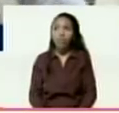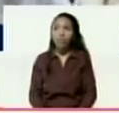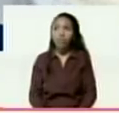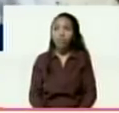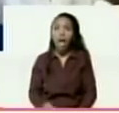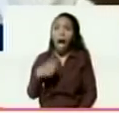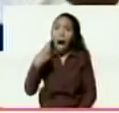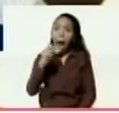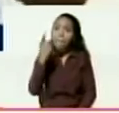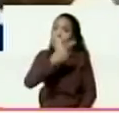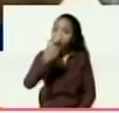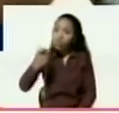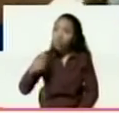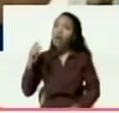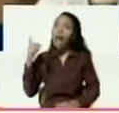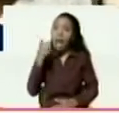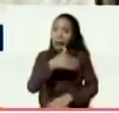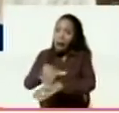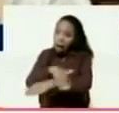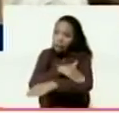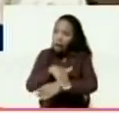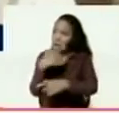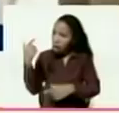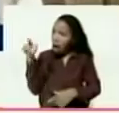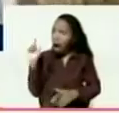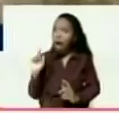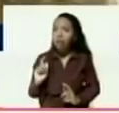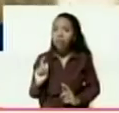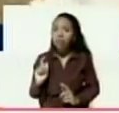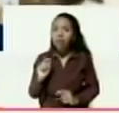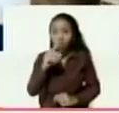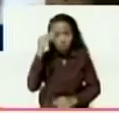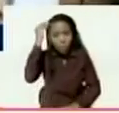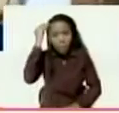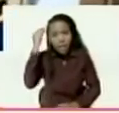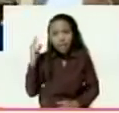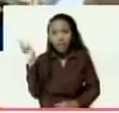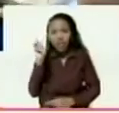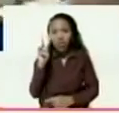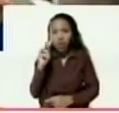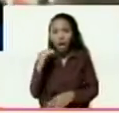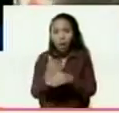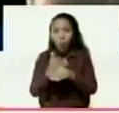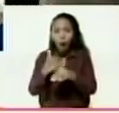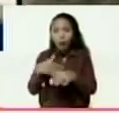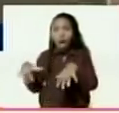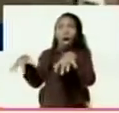Hay gente en la calle, me dijo uno de ellos. Y yo le digo: ¿tú crees que Venezuela es un país zombie?